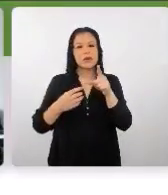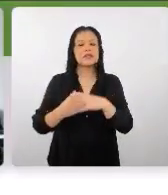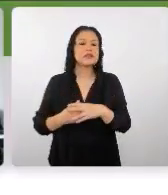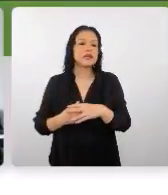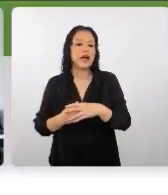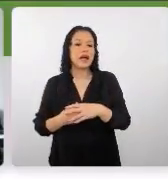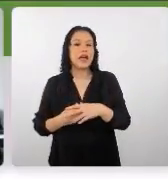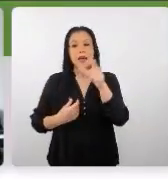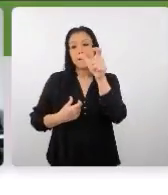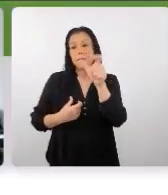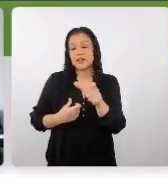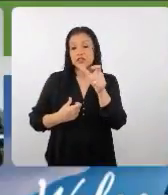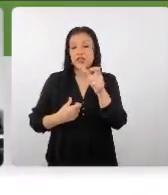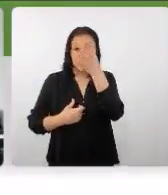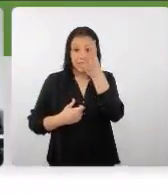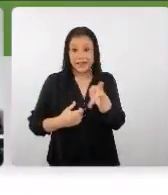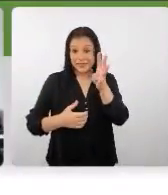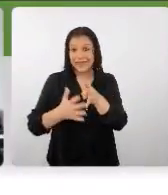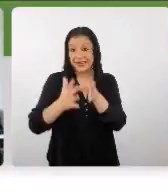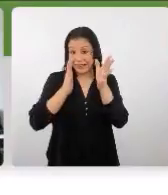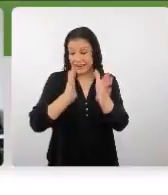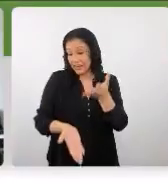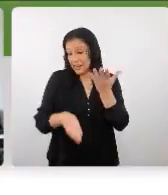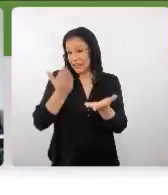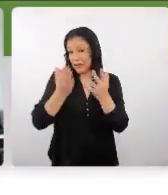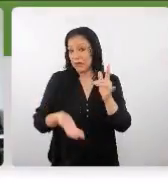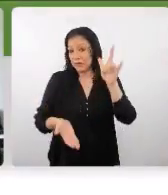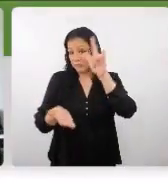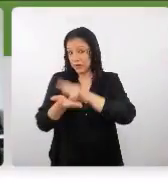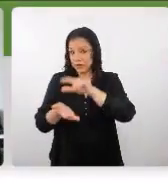inglés o de este potencial vacacionista inglés,